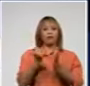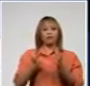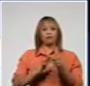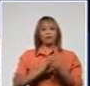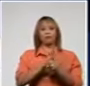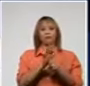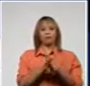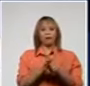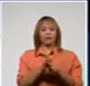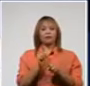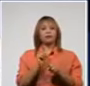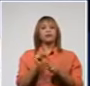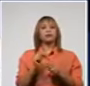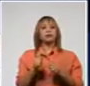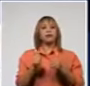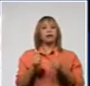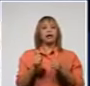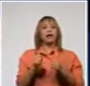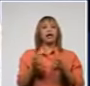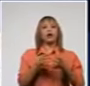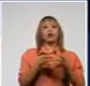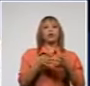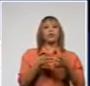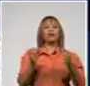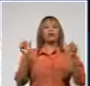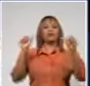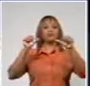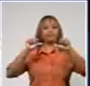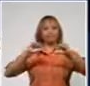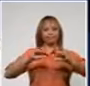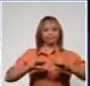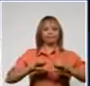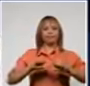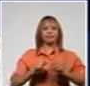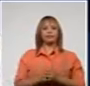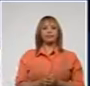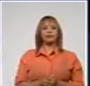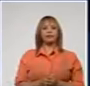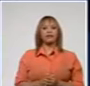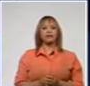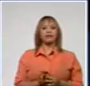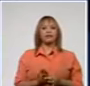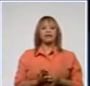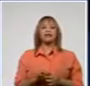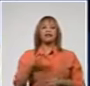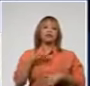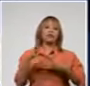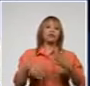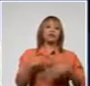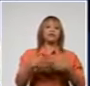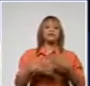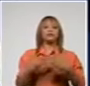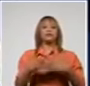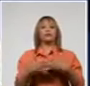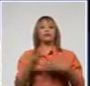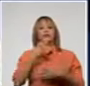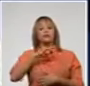se incorporaron al grupo de los graves. Situación de Cuba, situación